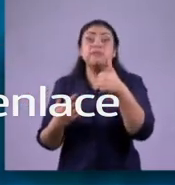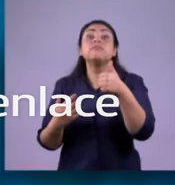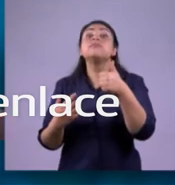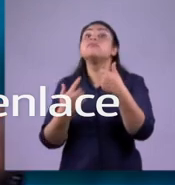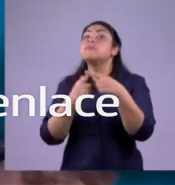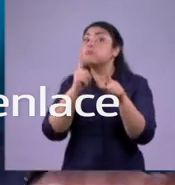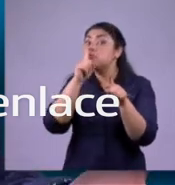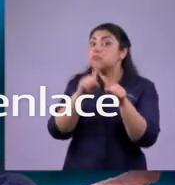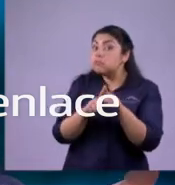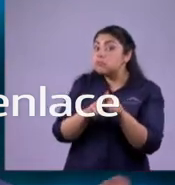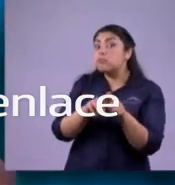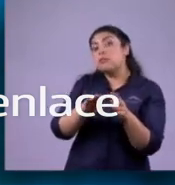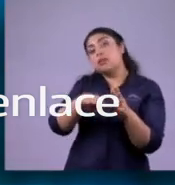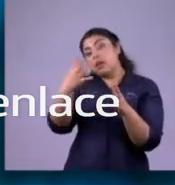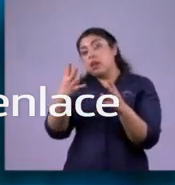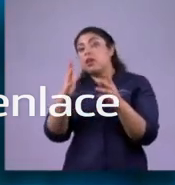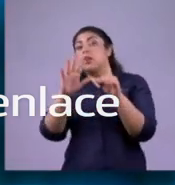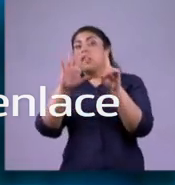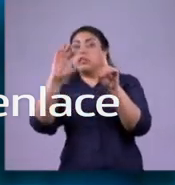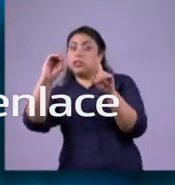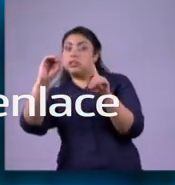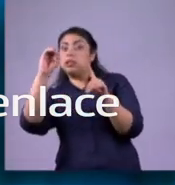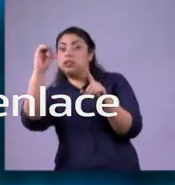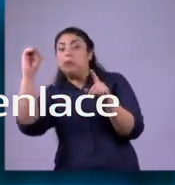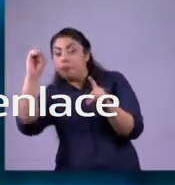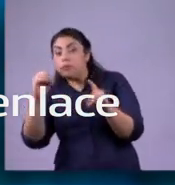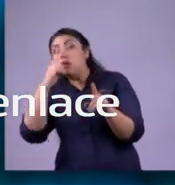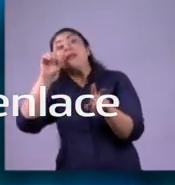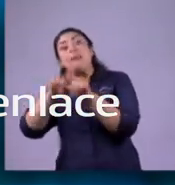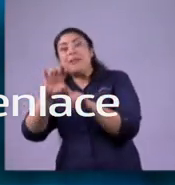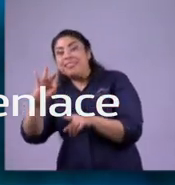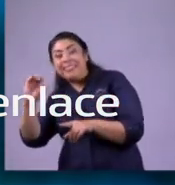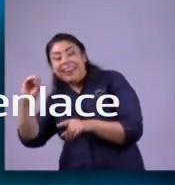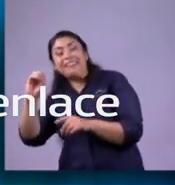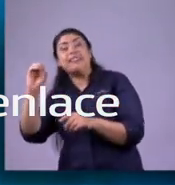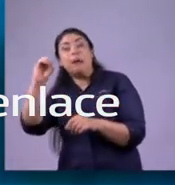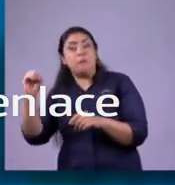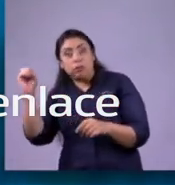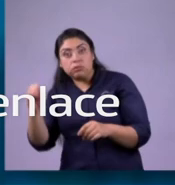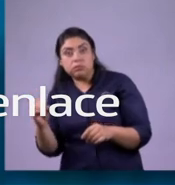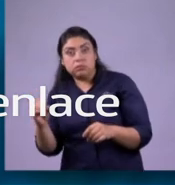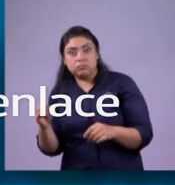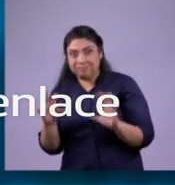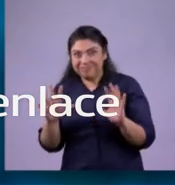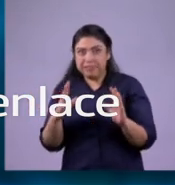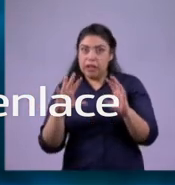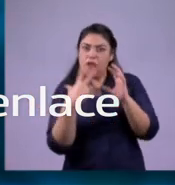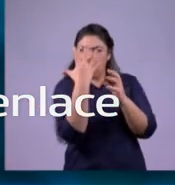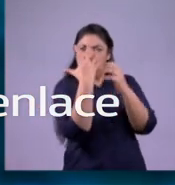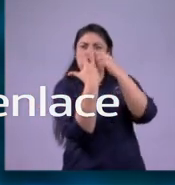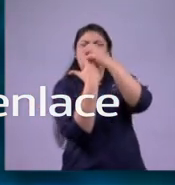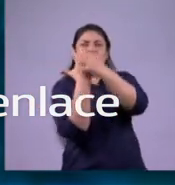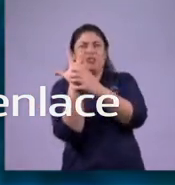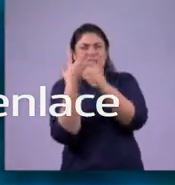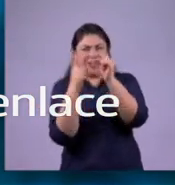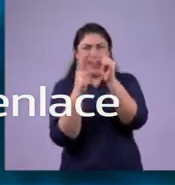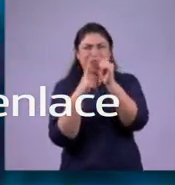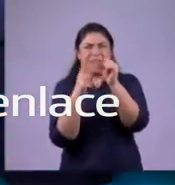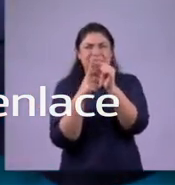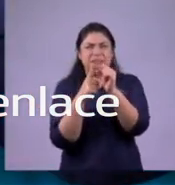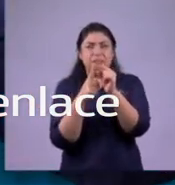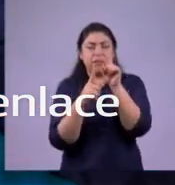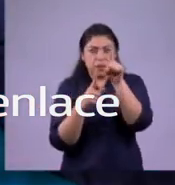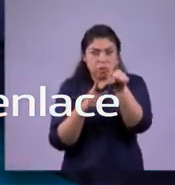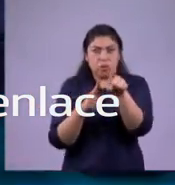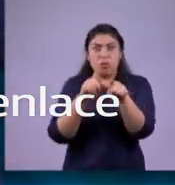cuando dios te da una palabra cuando oyes una predica si dieras del fruto fruto de esa palabra tía sólo el 30 por ciento